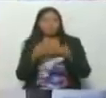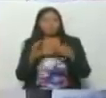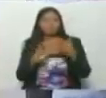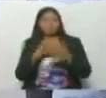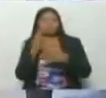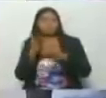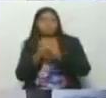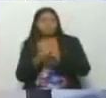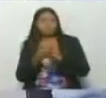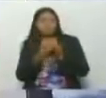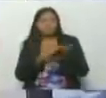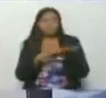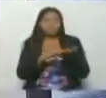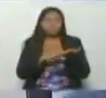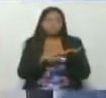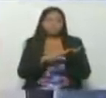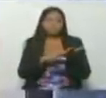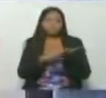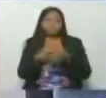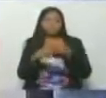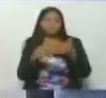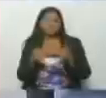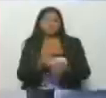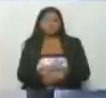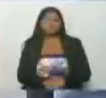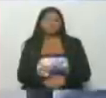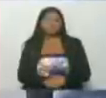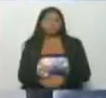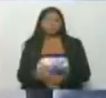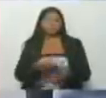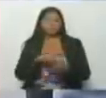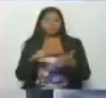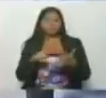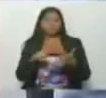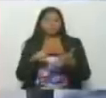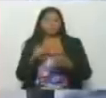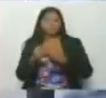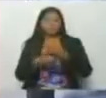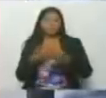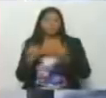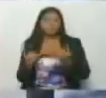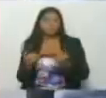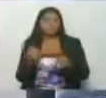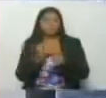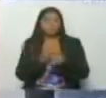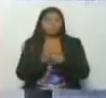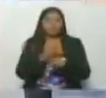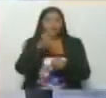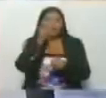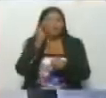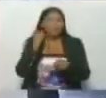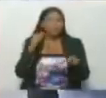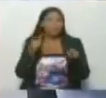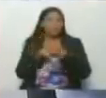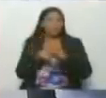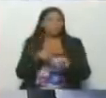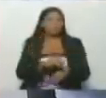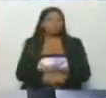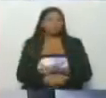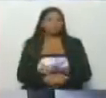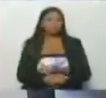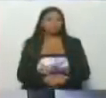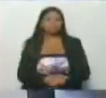la recuperación que faltaría también el tema de los trabajadores los trabajadores vienen